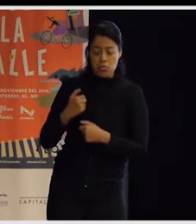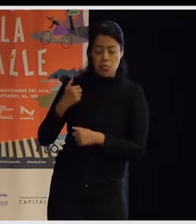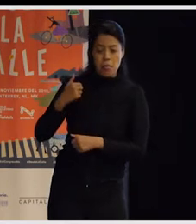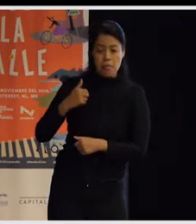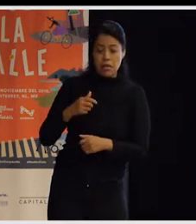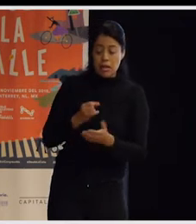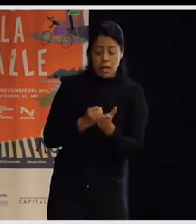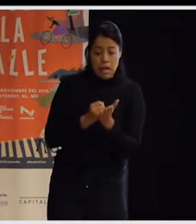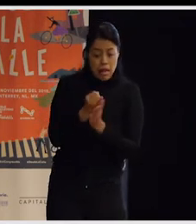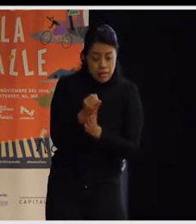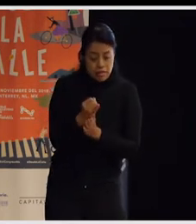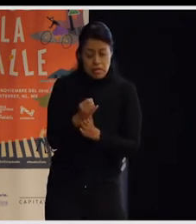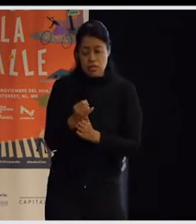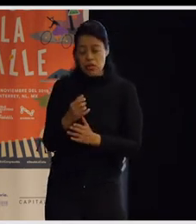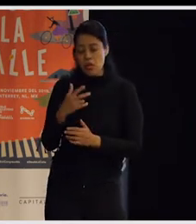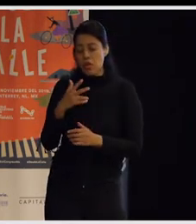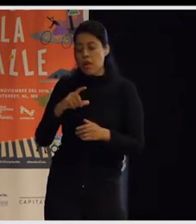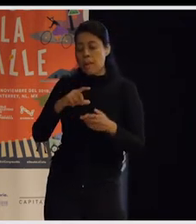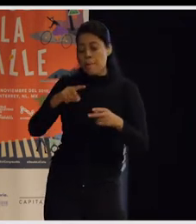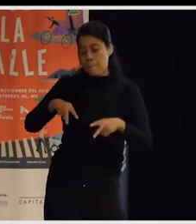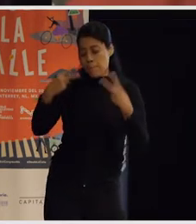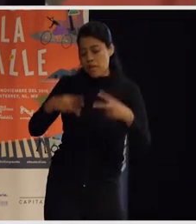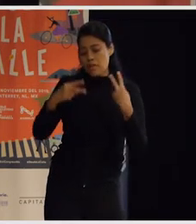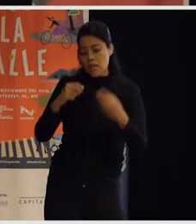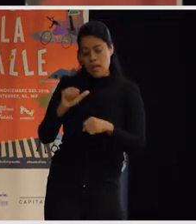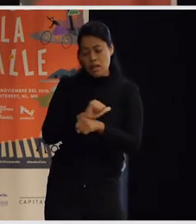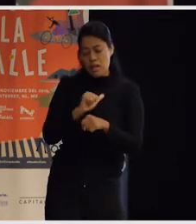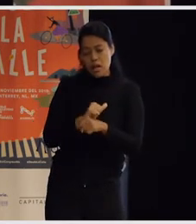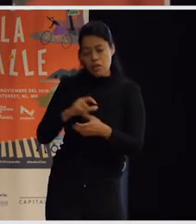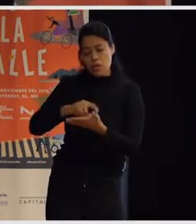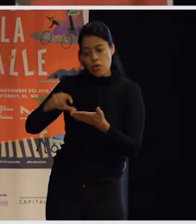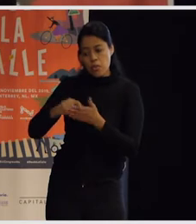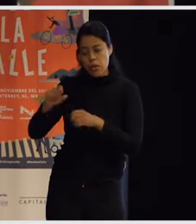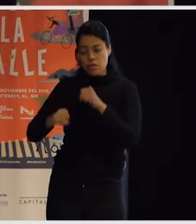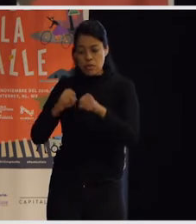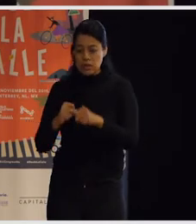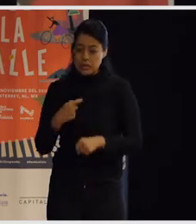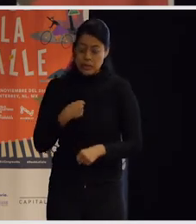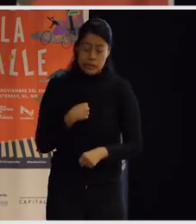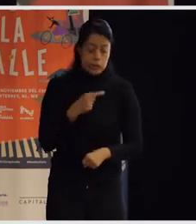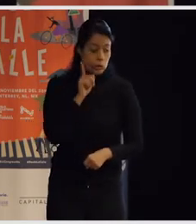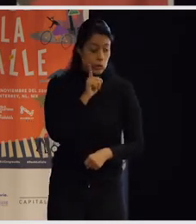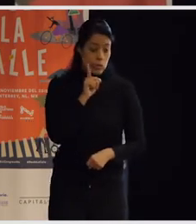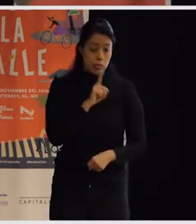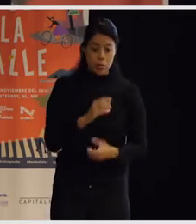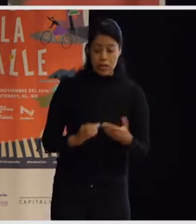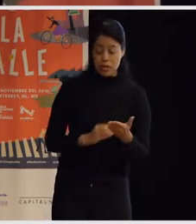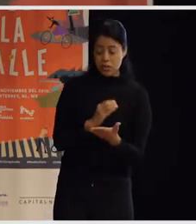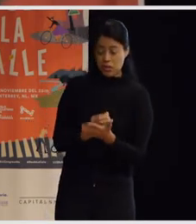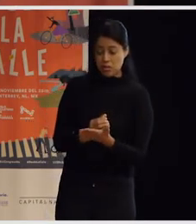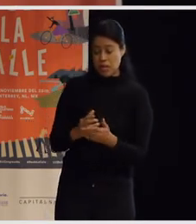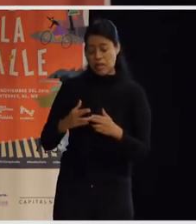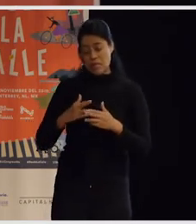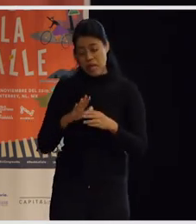fue donde dedicarle comprarme una bicicleta y decir yo puedo andar en bicicleta y más como mujer no en una ciudad que está pues no